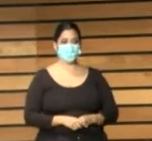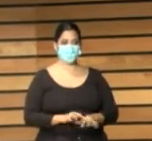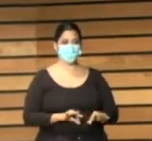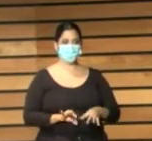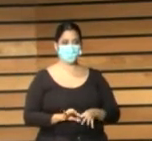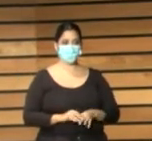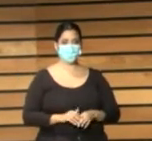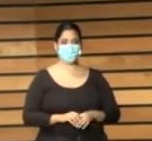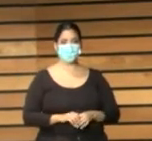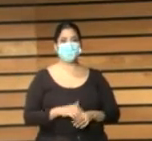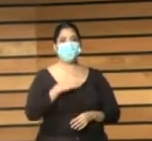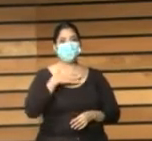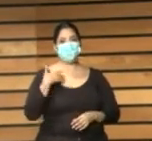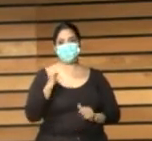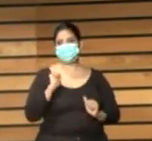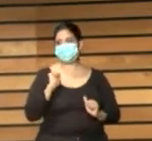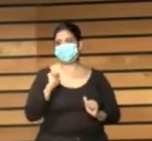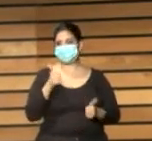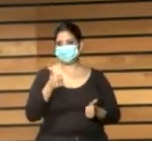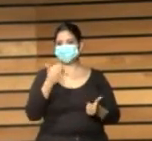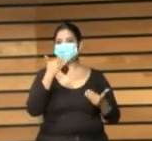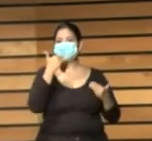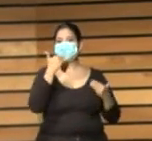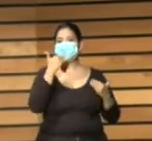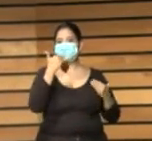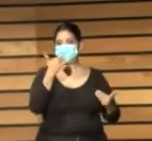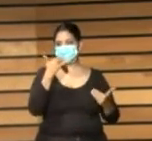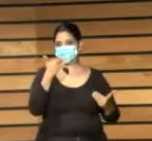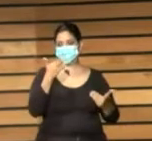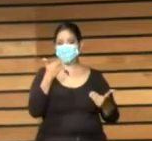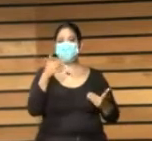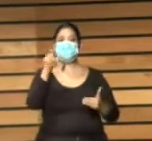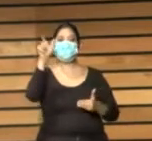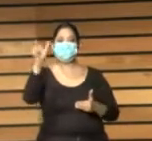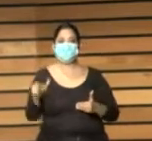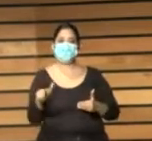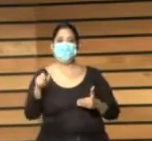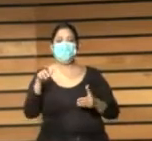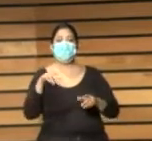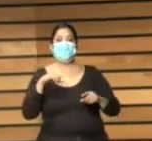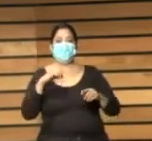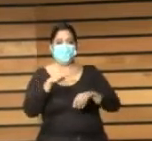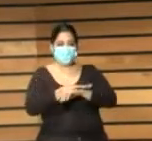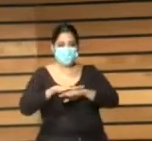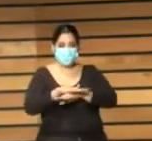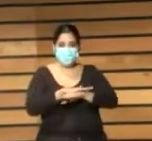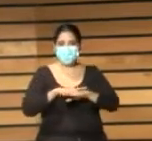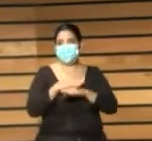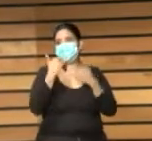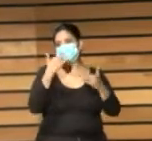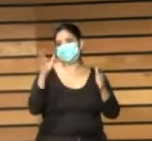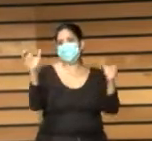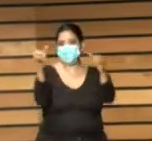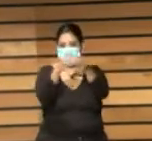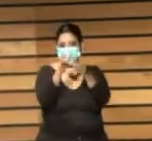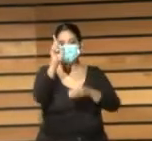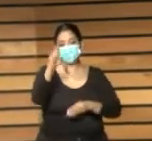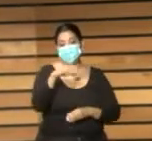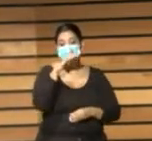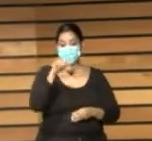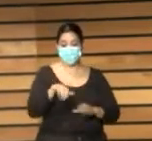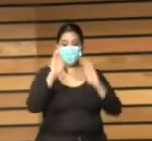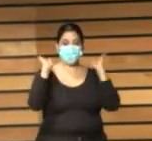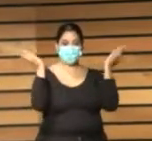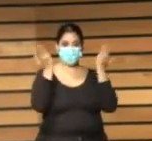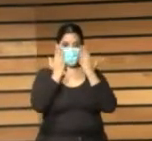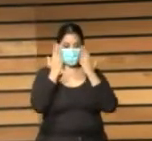Bueno, yo quiero empezar agradeciendo a María José, al Ministerio, a todo su equipo, porque han apostado porque este congreso se